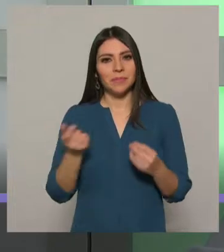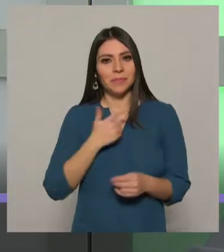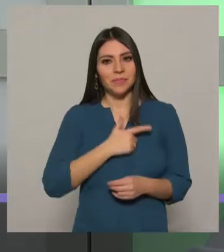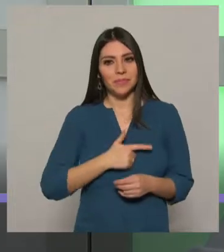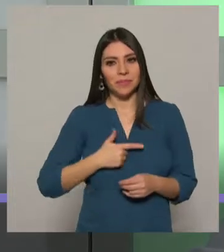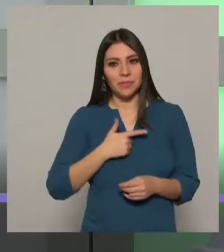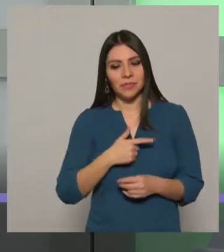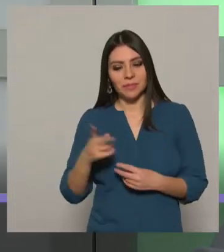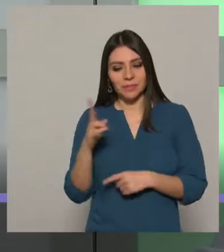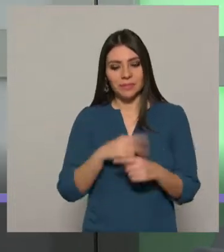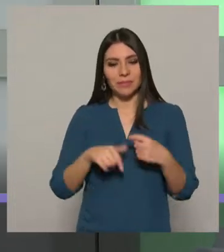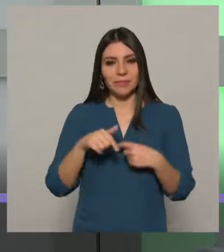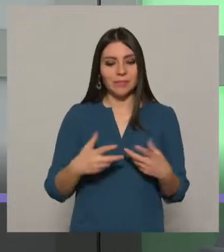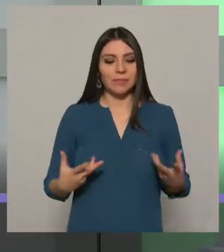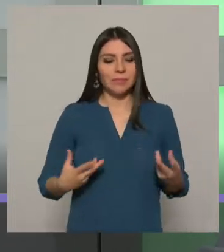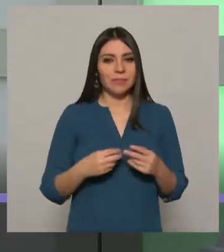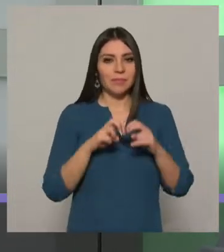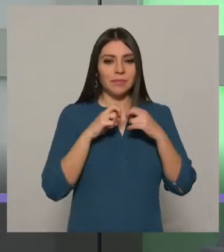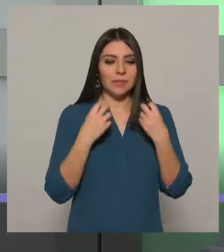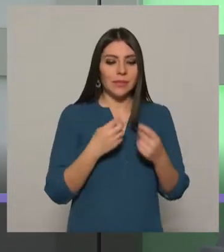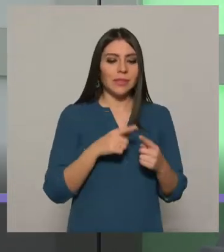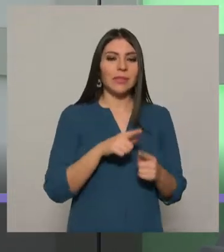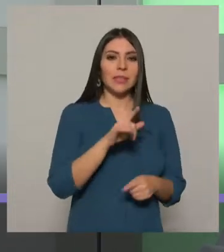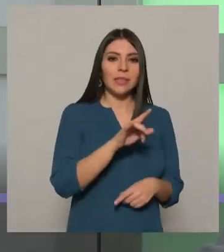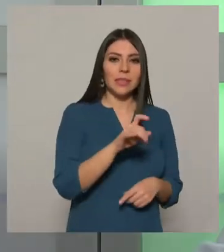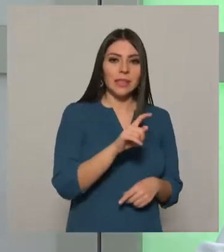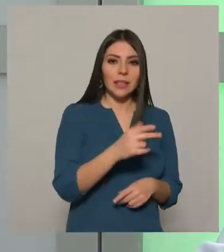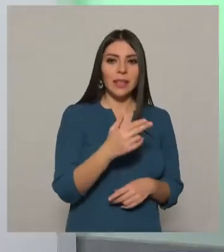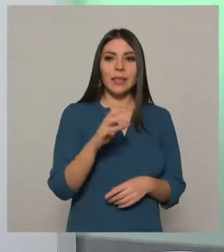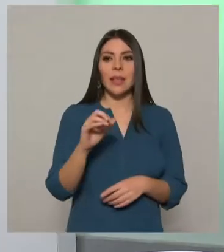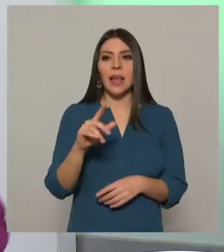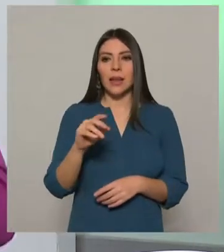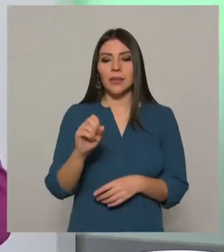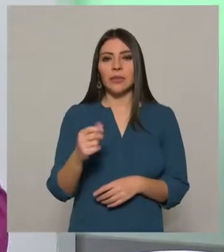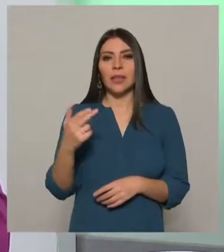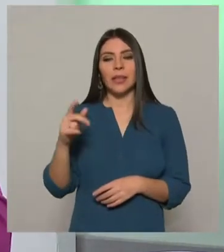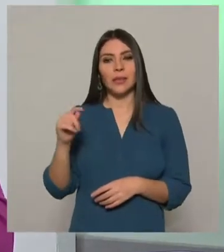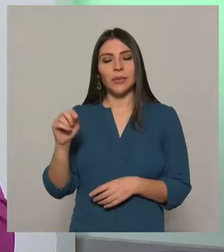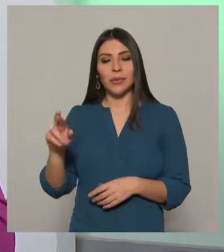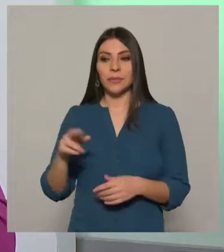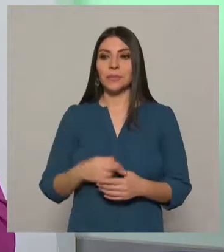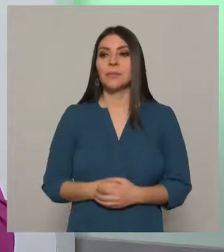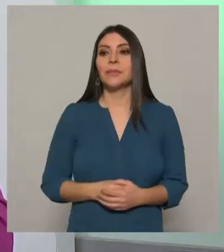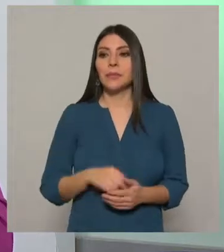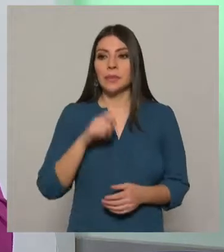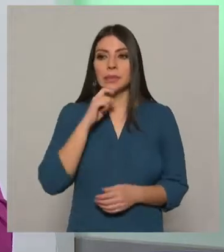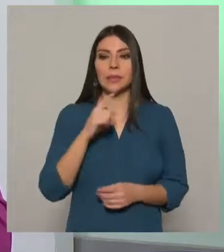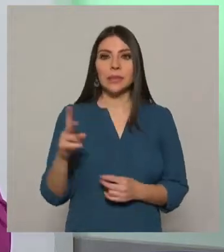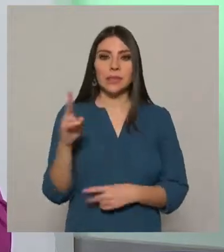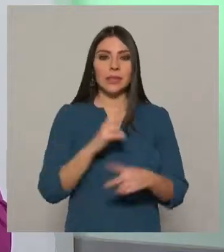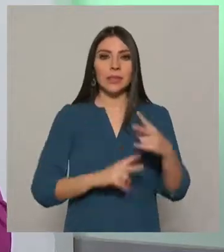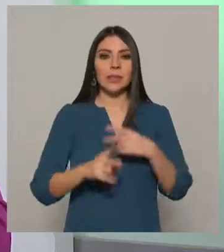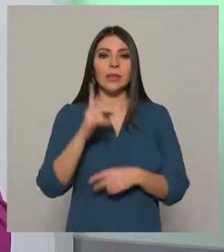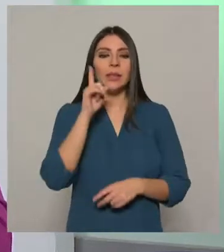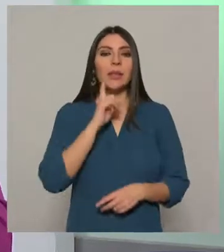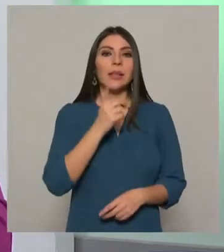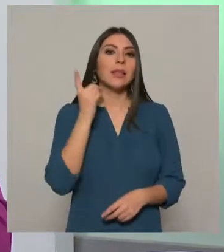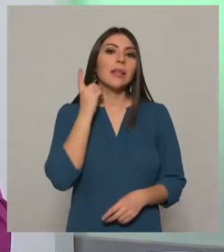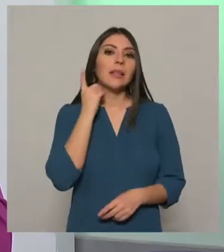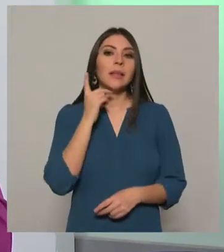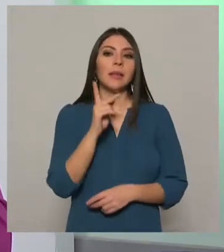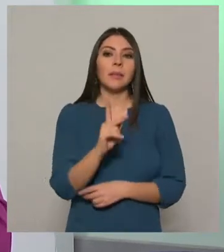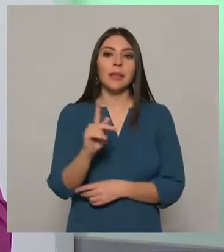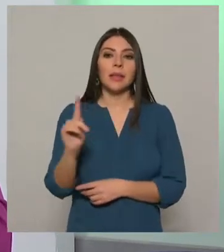esta mesa con Lisette, con Carlos, con Héctor, por supuesto. Así es, también contamos con la valiosa presencia de la diputada del Partido